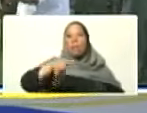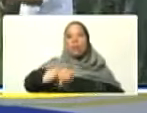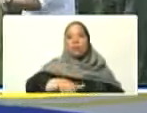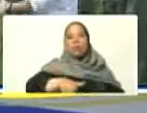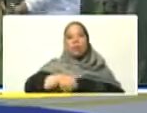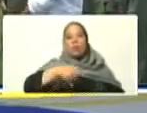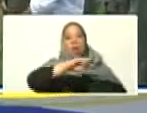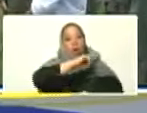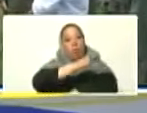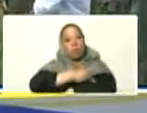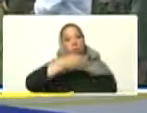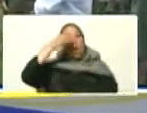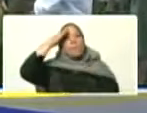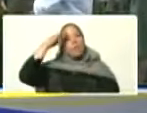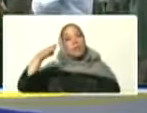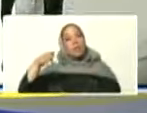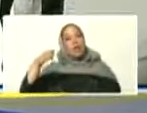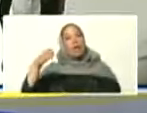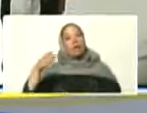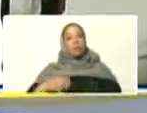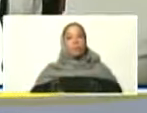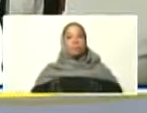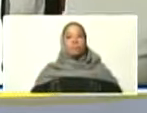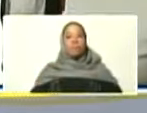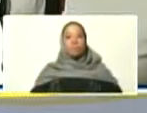del poder militar sobre el terreno.